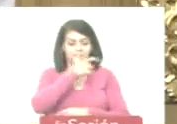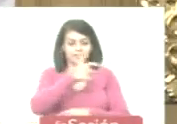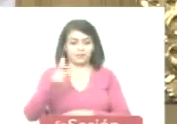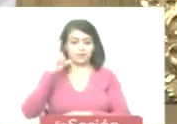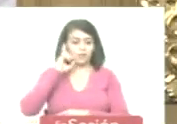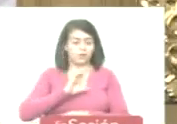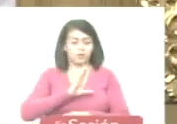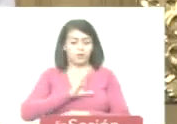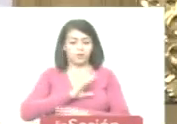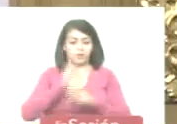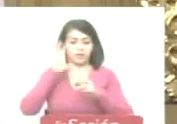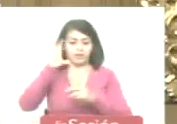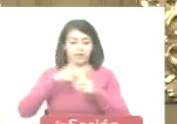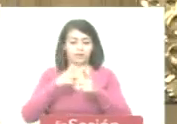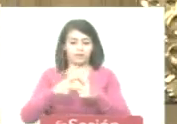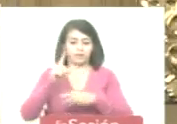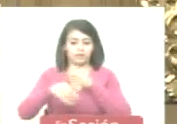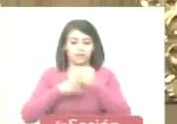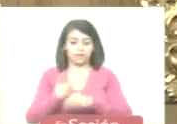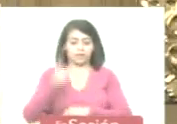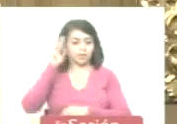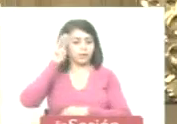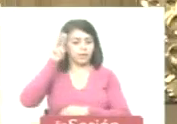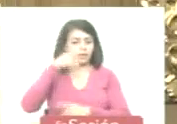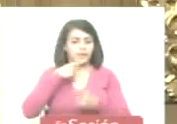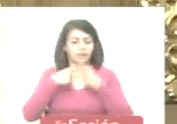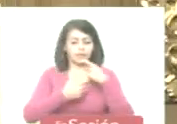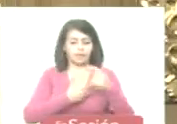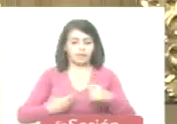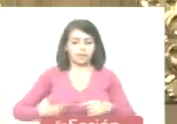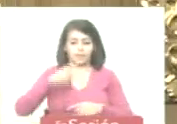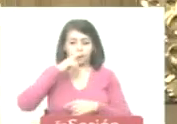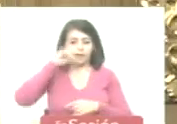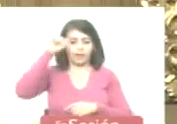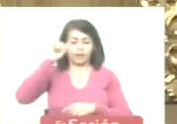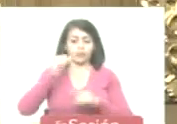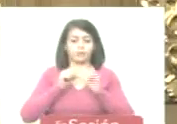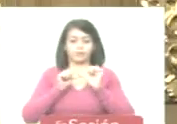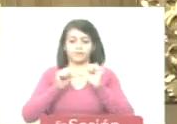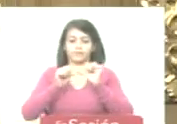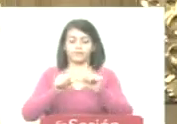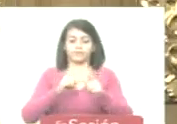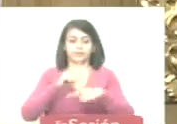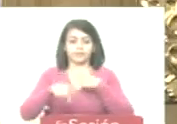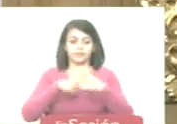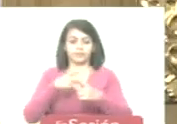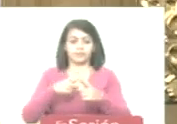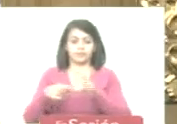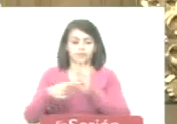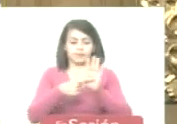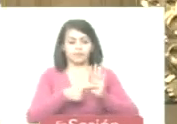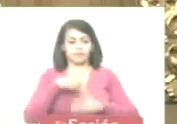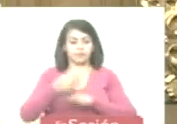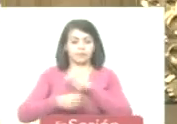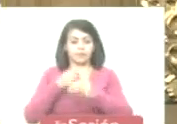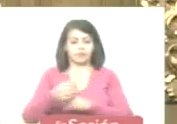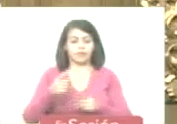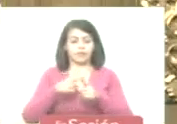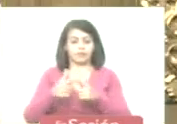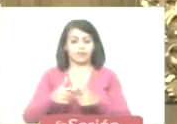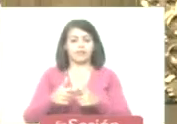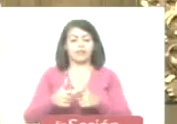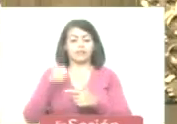el padre de la patria y también es su primer maestro, nos dice el presidente Nicolás Maduro de manera permanente. Y el comandante Chávez habla de este siglo